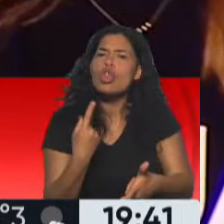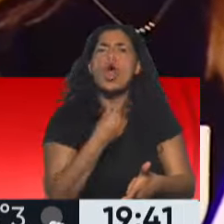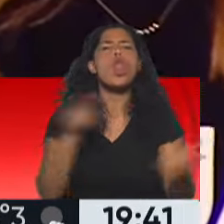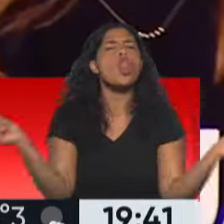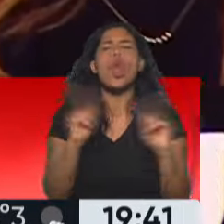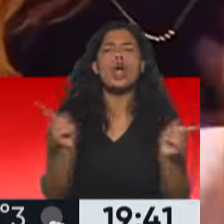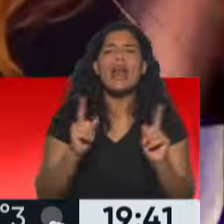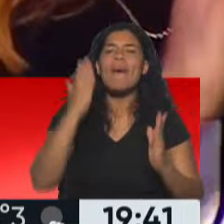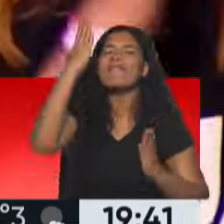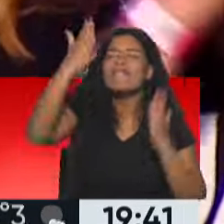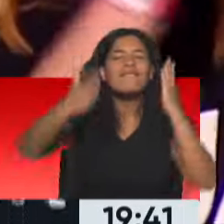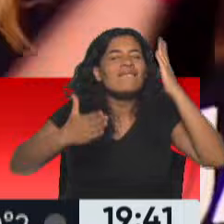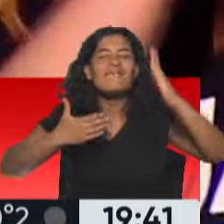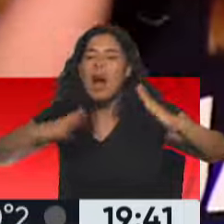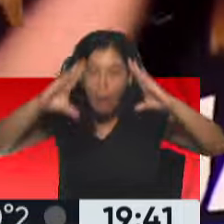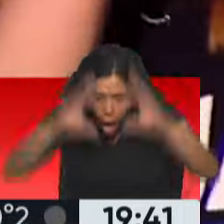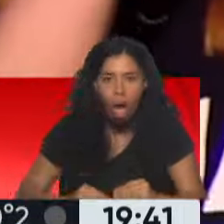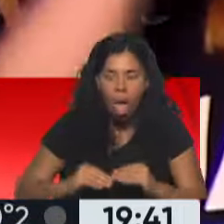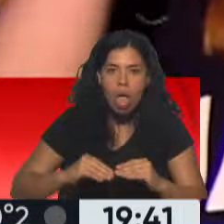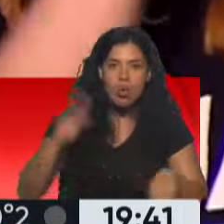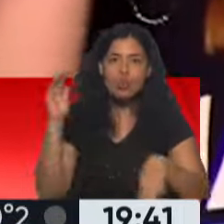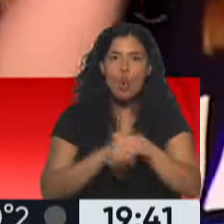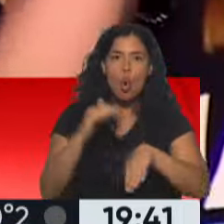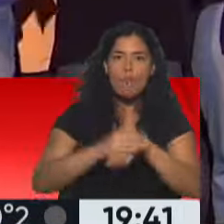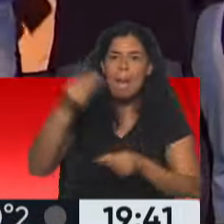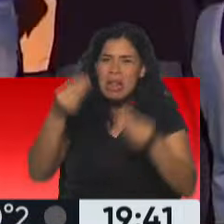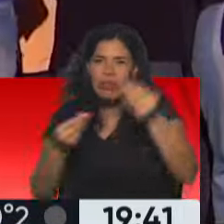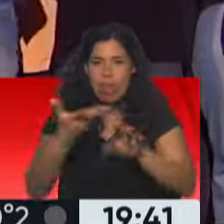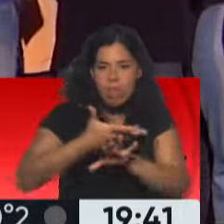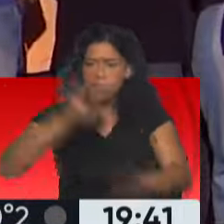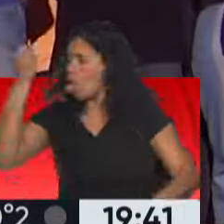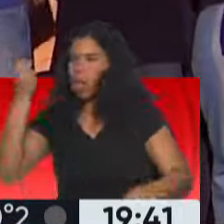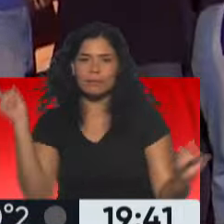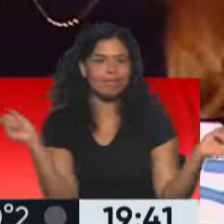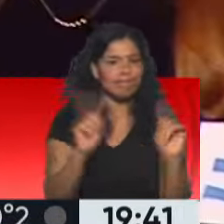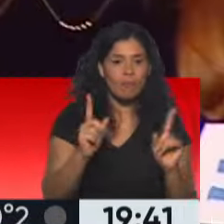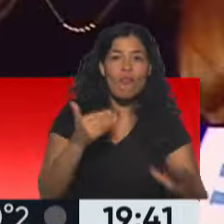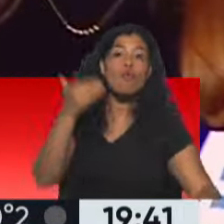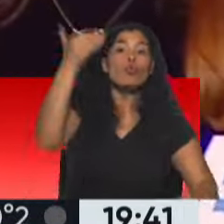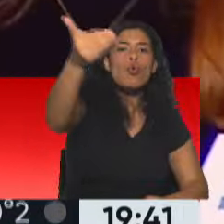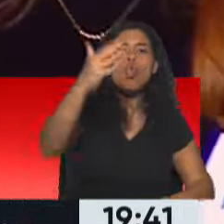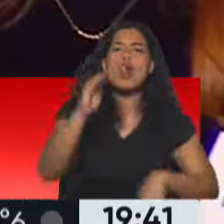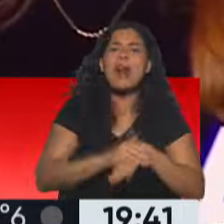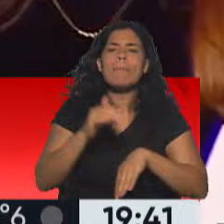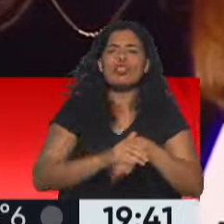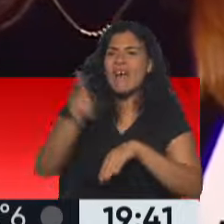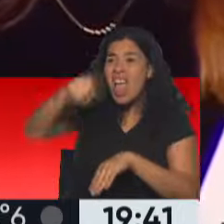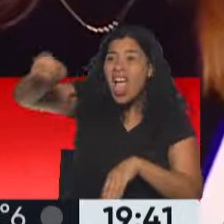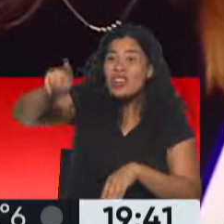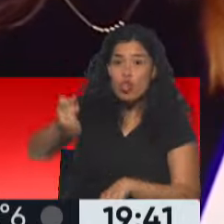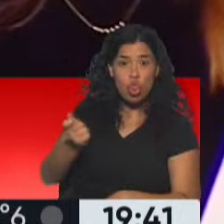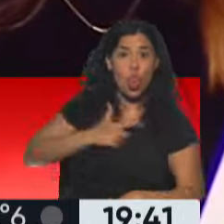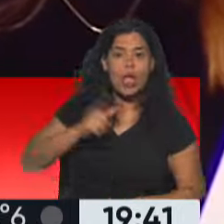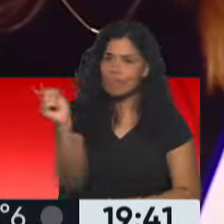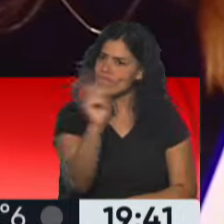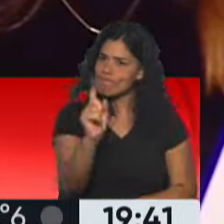nuestros sueños. Nuestro futuro no les pertenece. Somos hijos e hijas